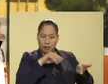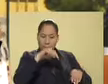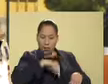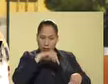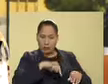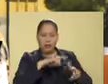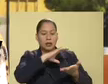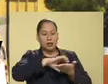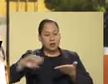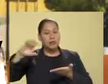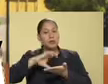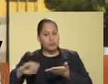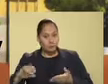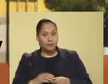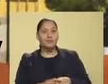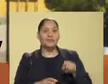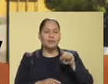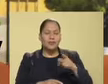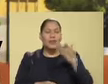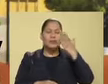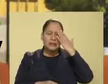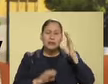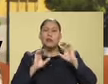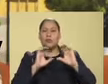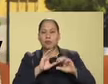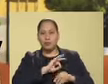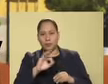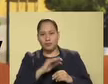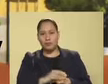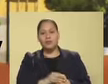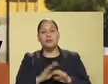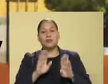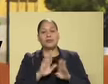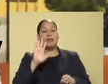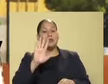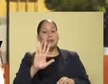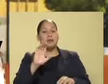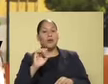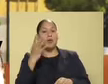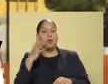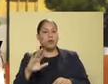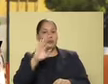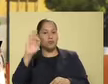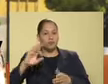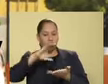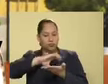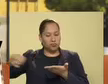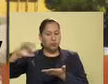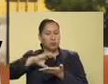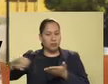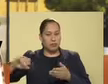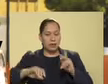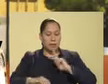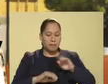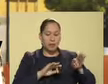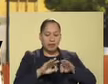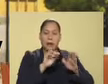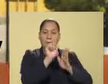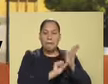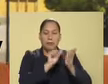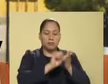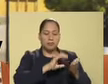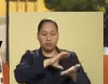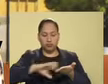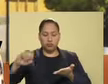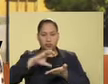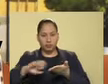Entonces, también mucho cuidado. Y regularmente te quitan el 5 o 10% de tu salario mensual. La